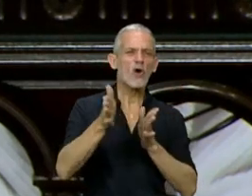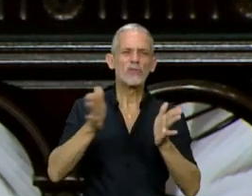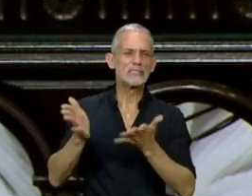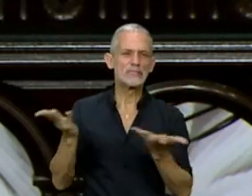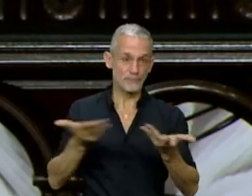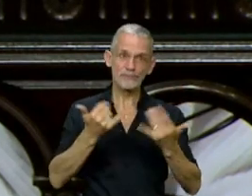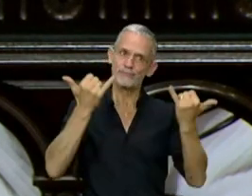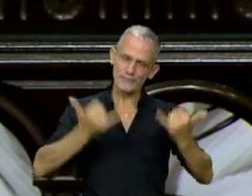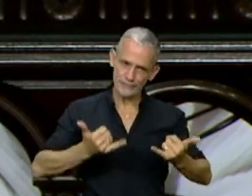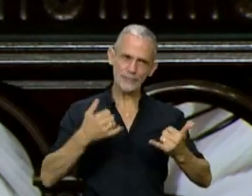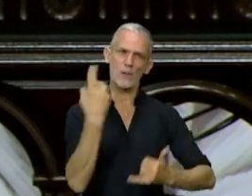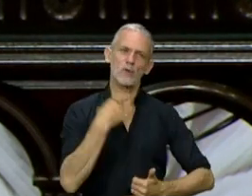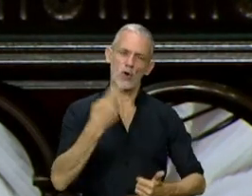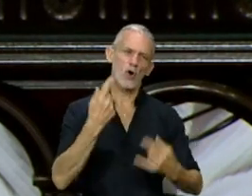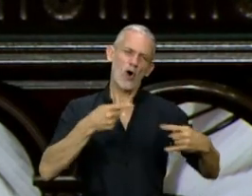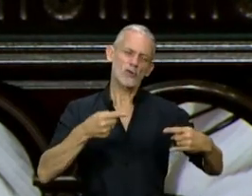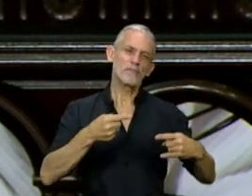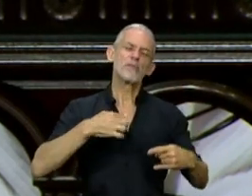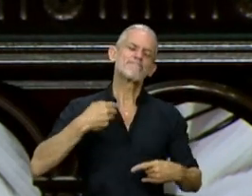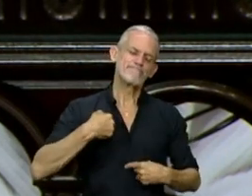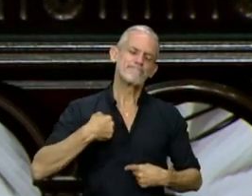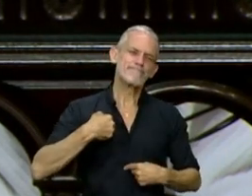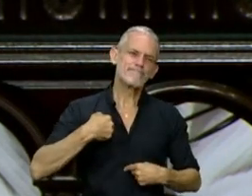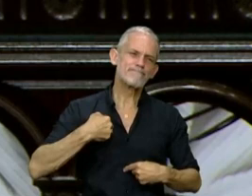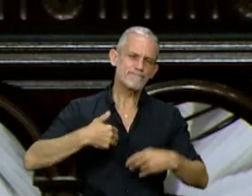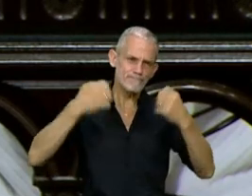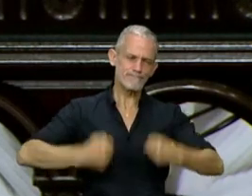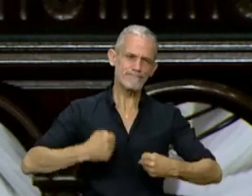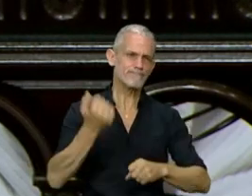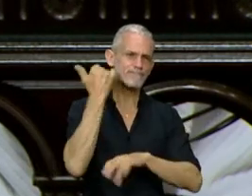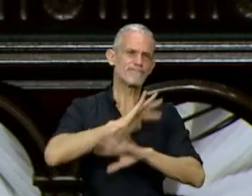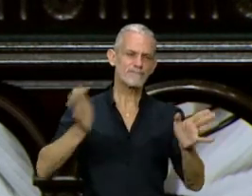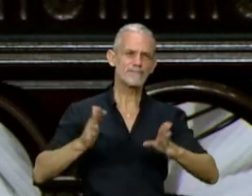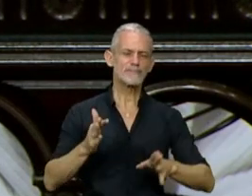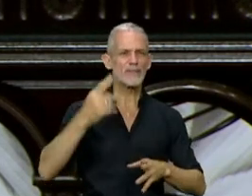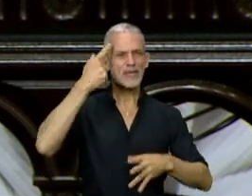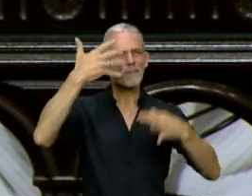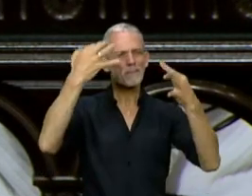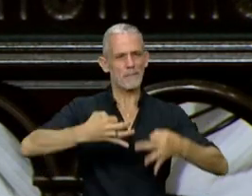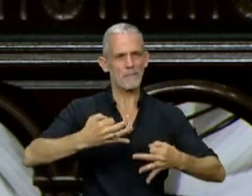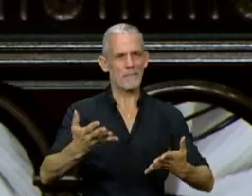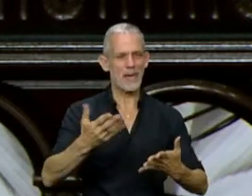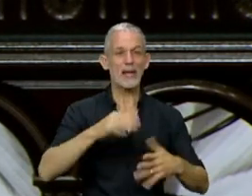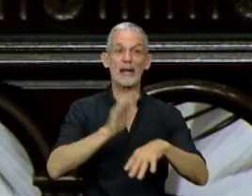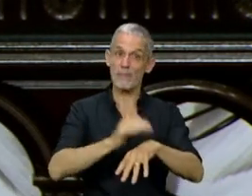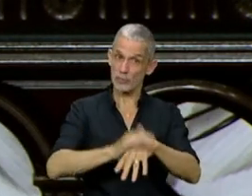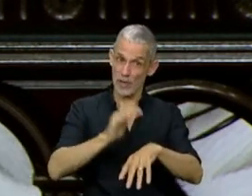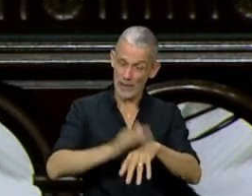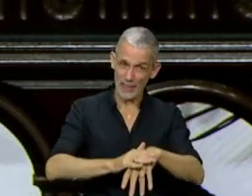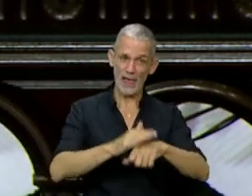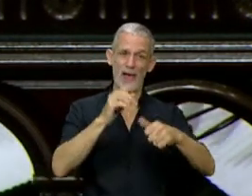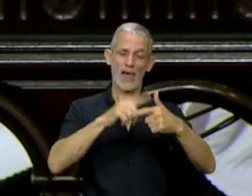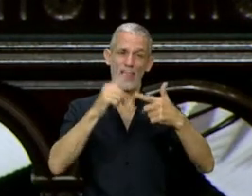todos los condimentos que nos permiten reivindicar la sensatez, la